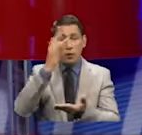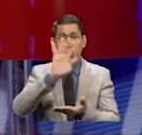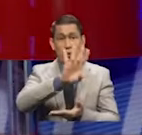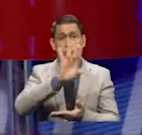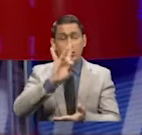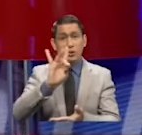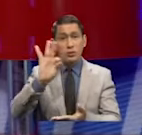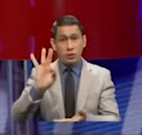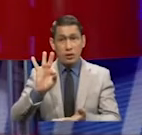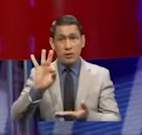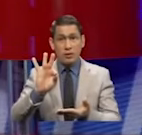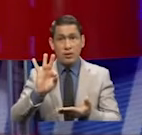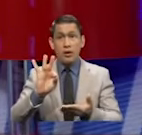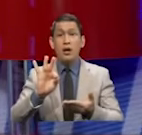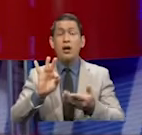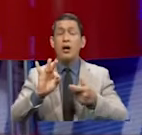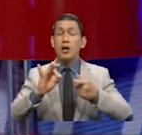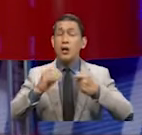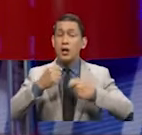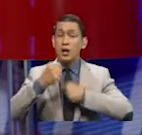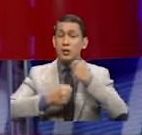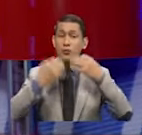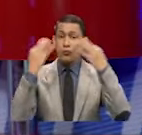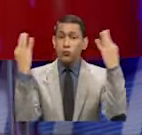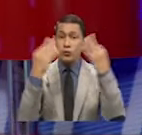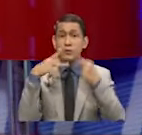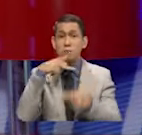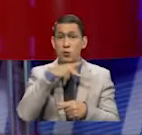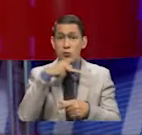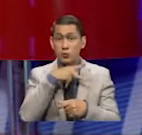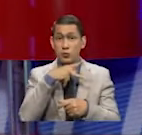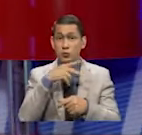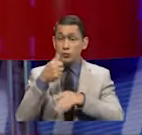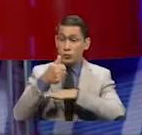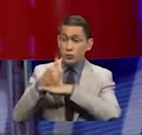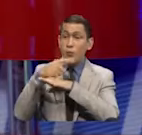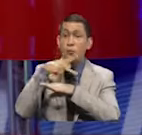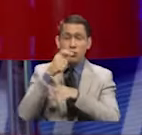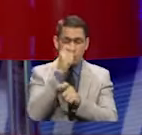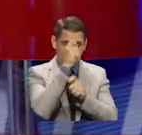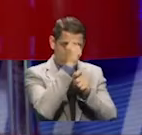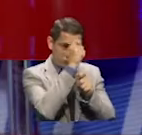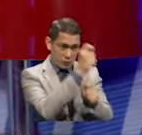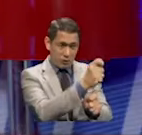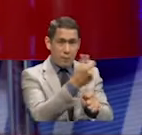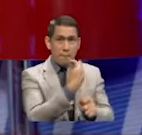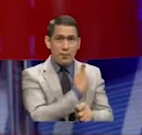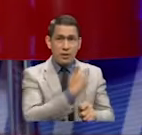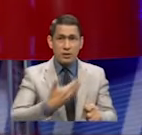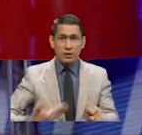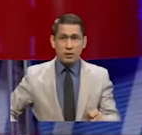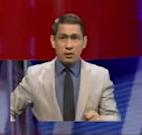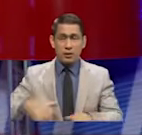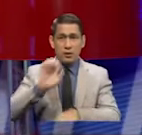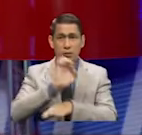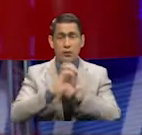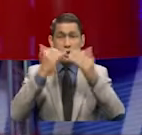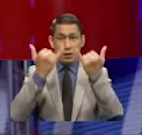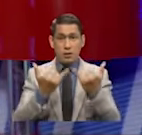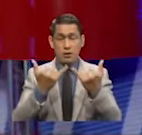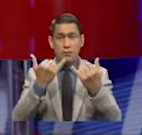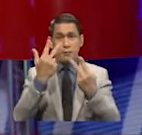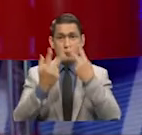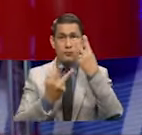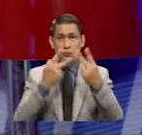489 años de fundación de Puerto Viejo, en donde recibió una condecoración. A esta hora, nuestro compañero Marcelo Ruiz está en el lugar y